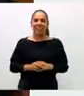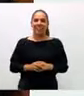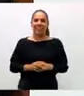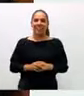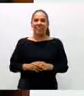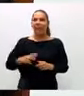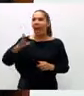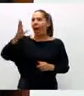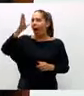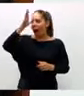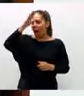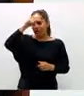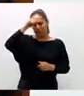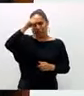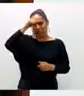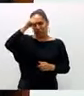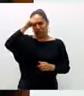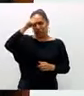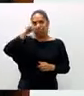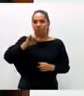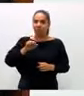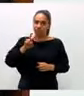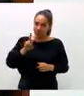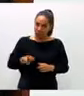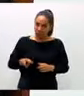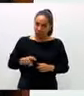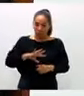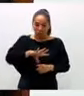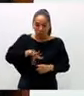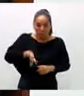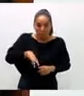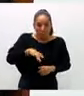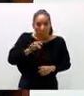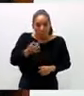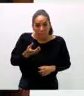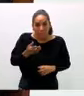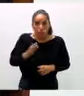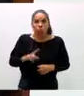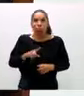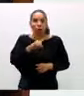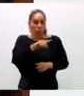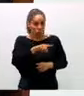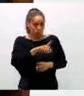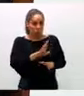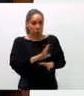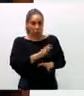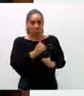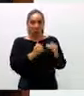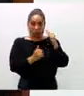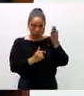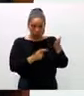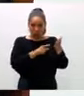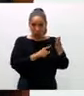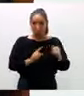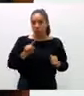los acuerdos, que implica desde buscar los puntos de acuerdo, tomar un